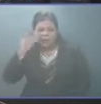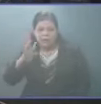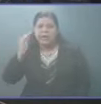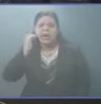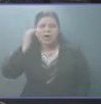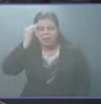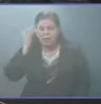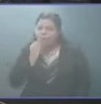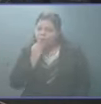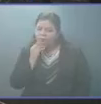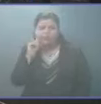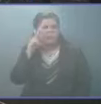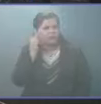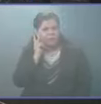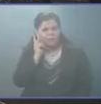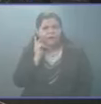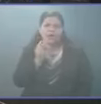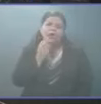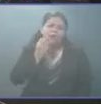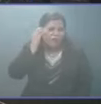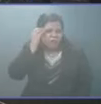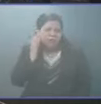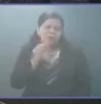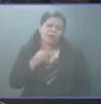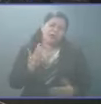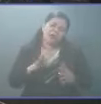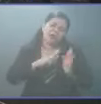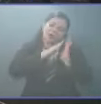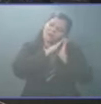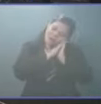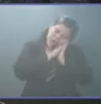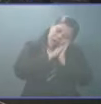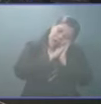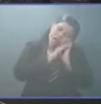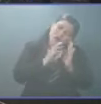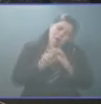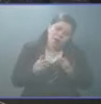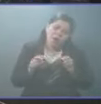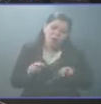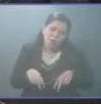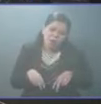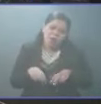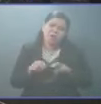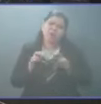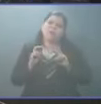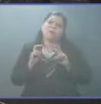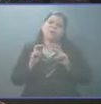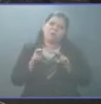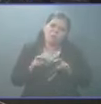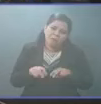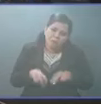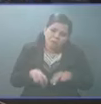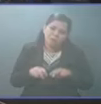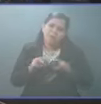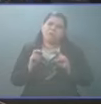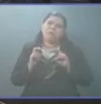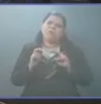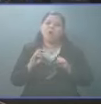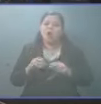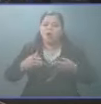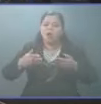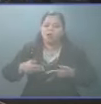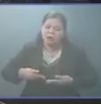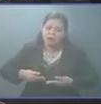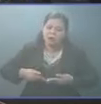estar, el adulto mayor, en su casa solo acostado o solo en una mecedora o solo en la hamaca, sino que pueda